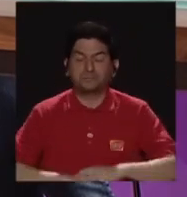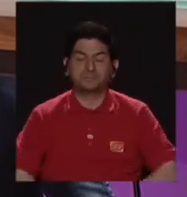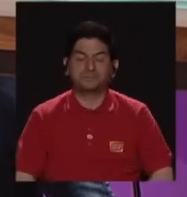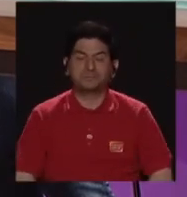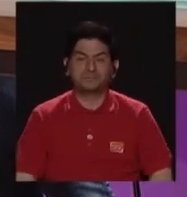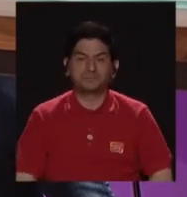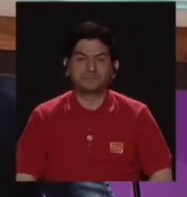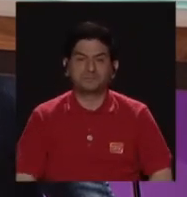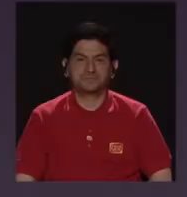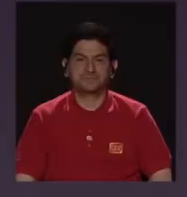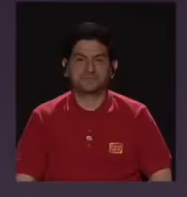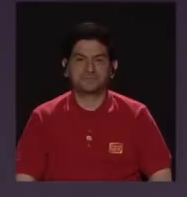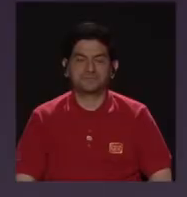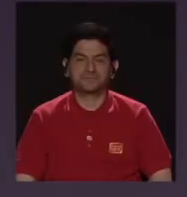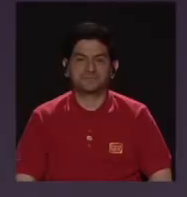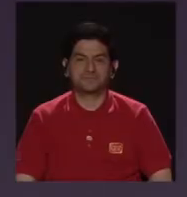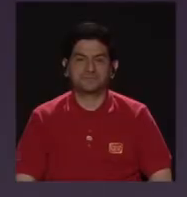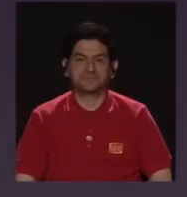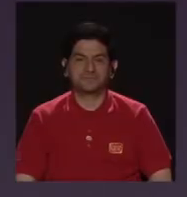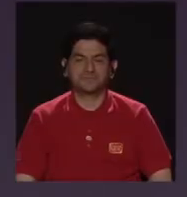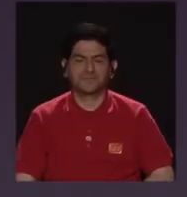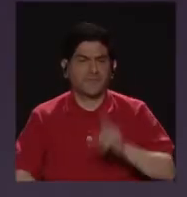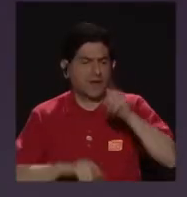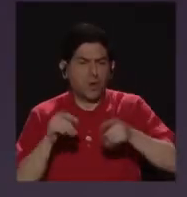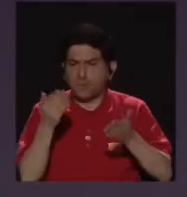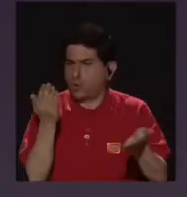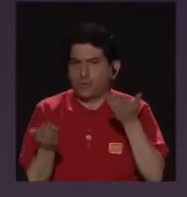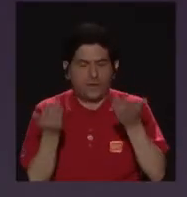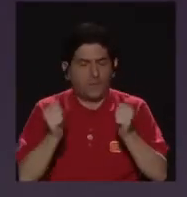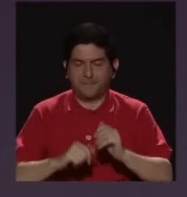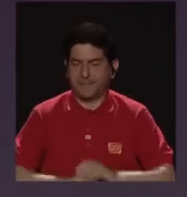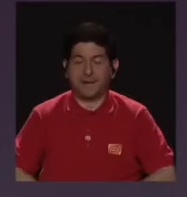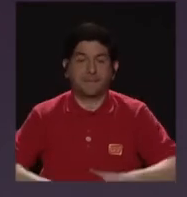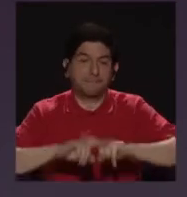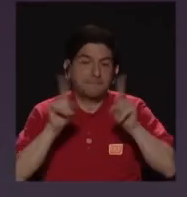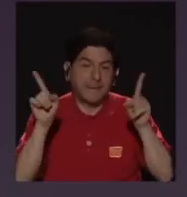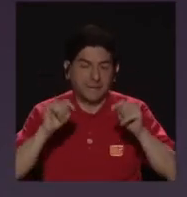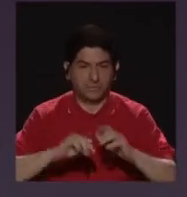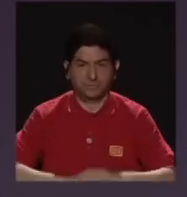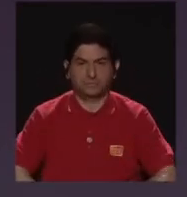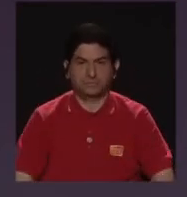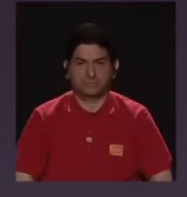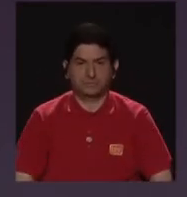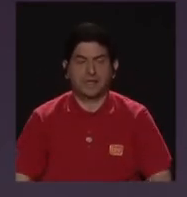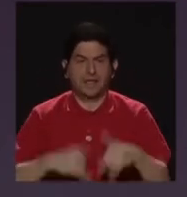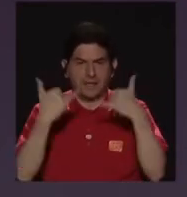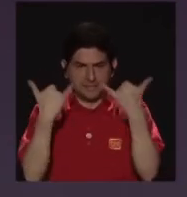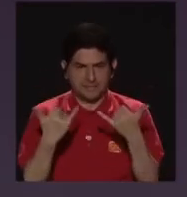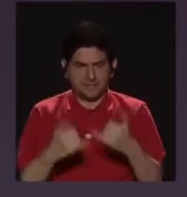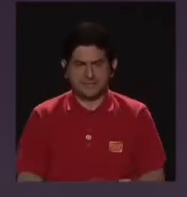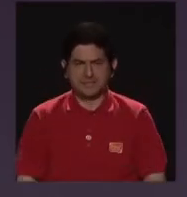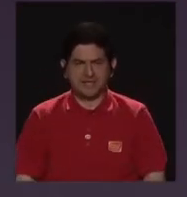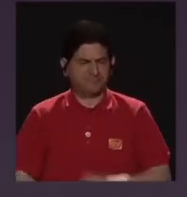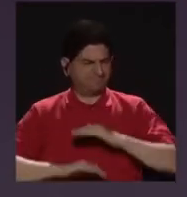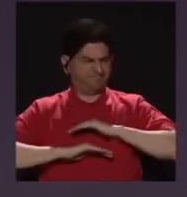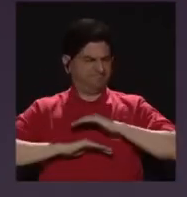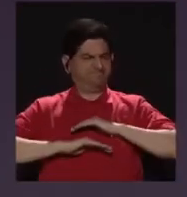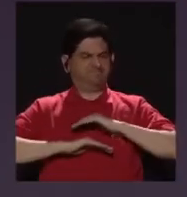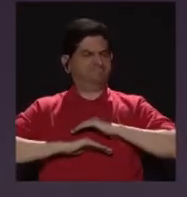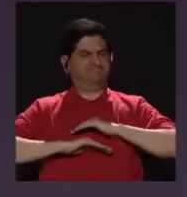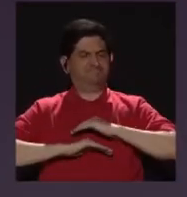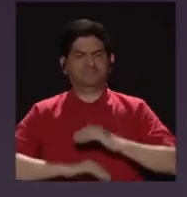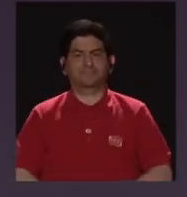éste no no se puede comparar pero ha habido ya inconformidad porque